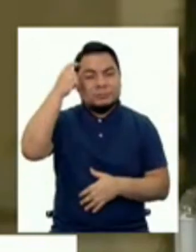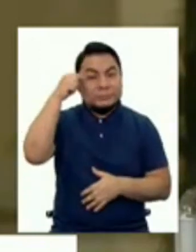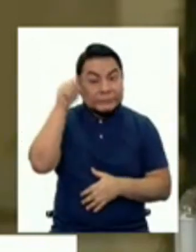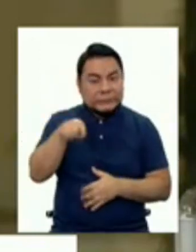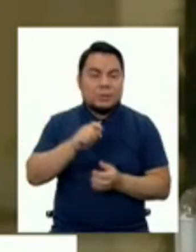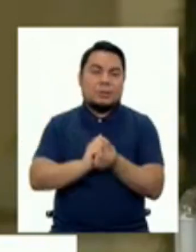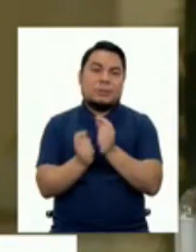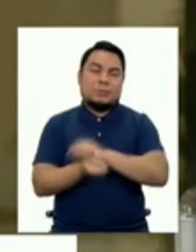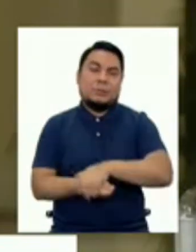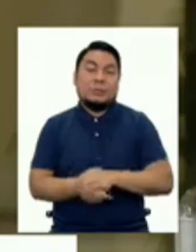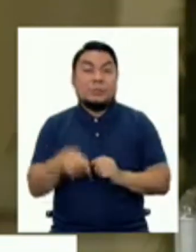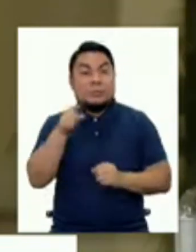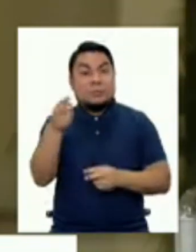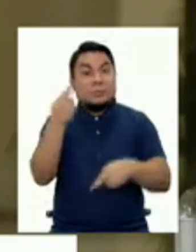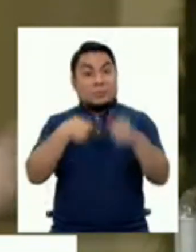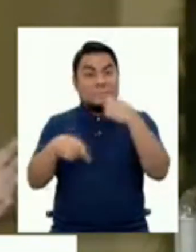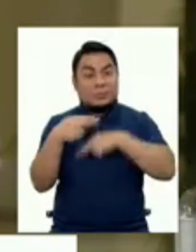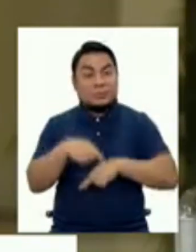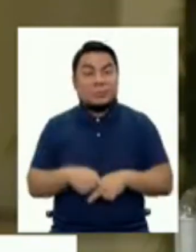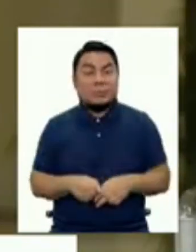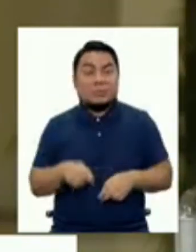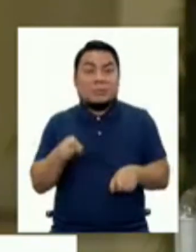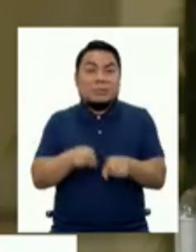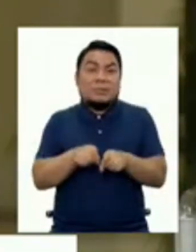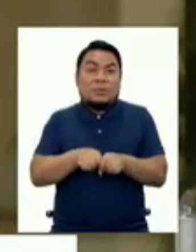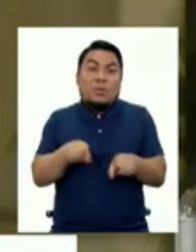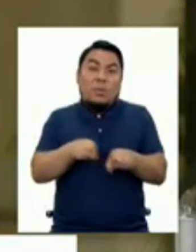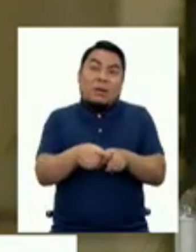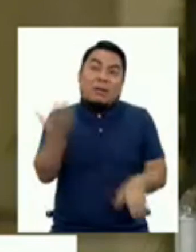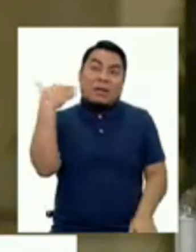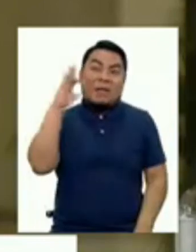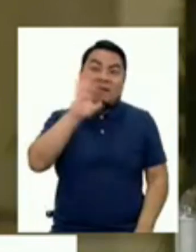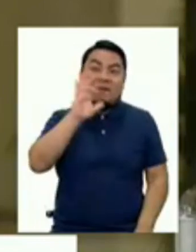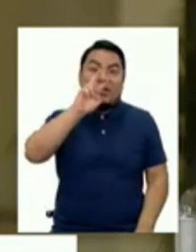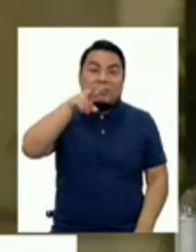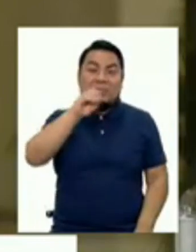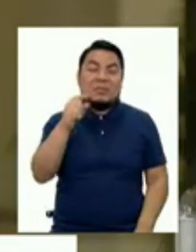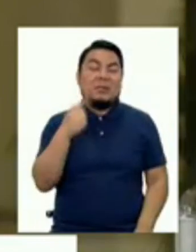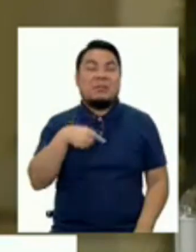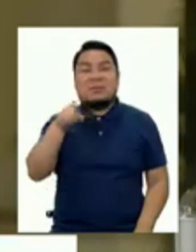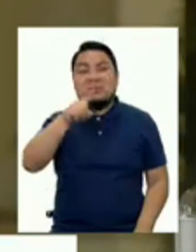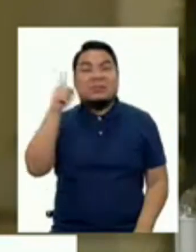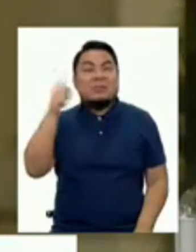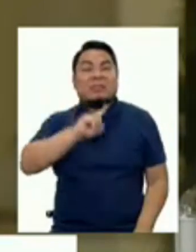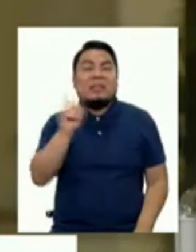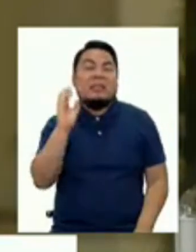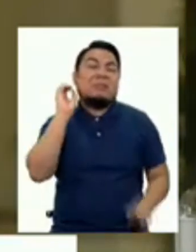regresamos a febrero del 2020 sin ninguna lección aprendida,